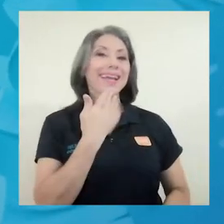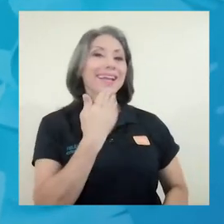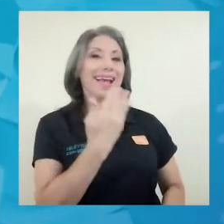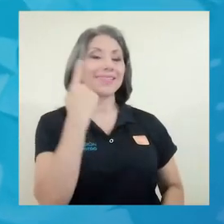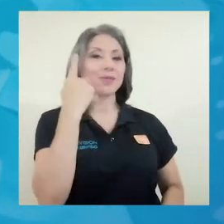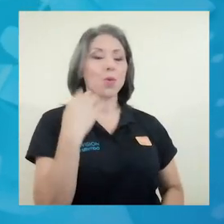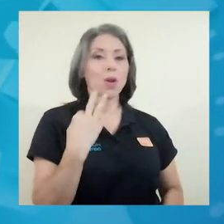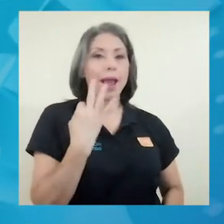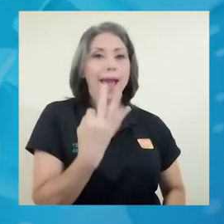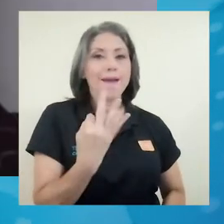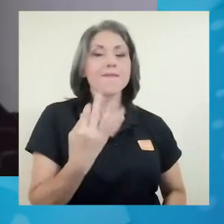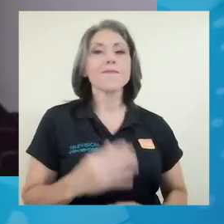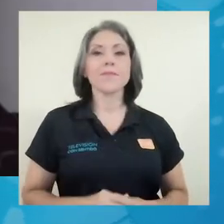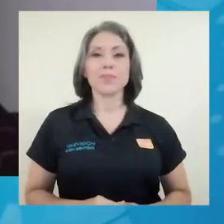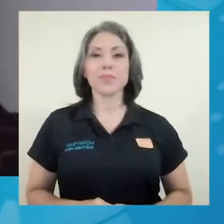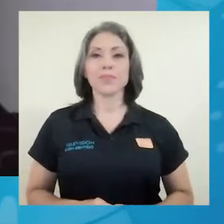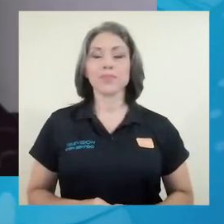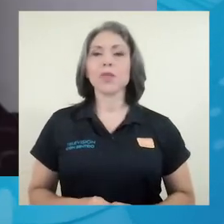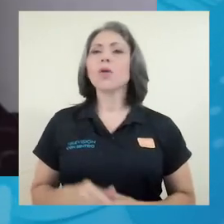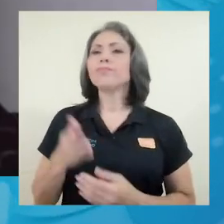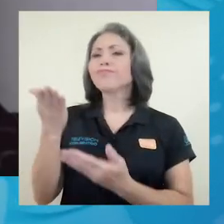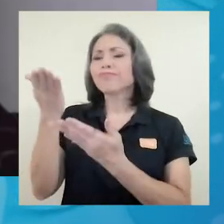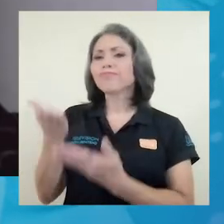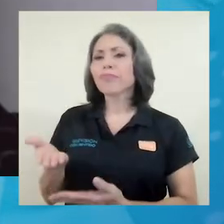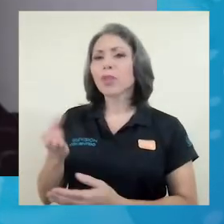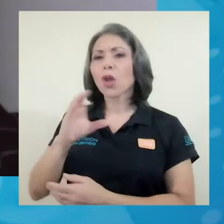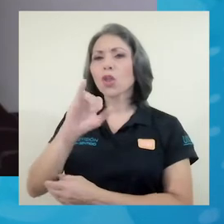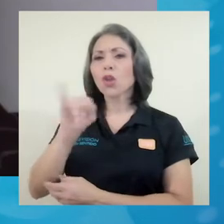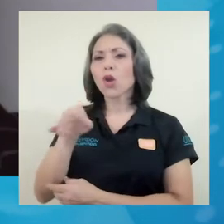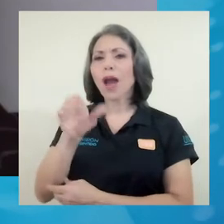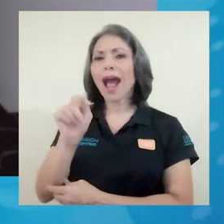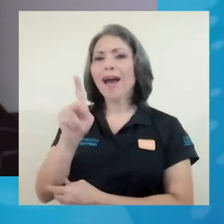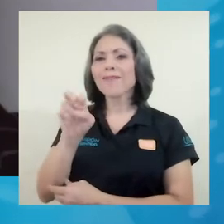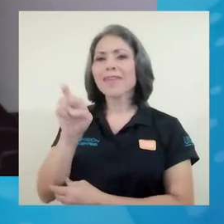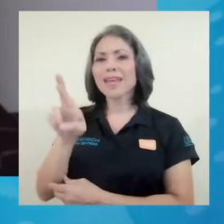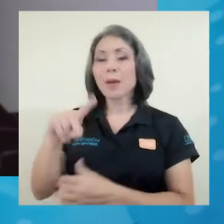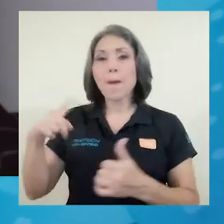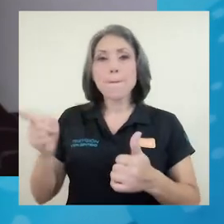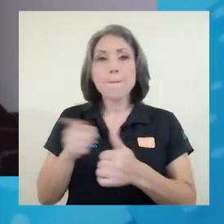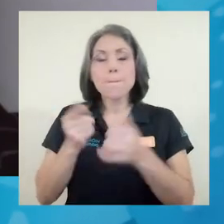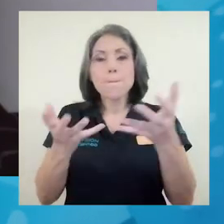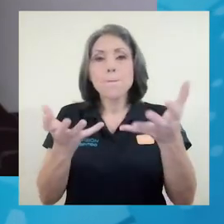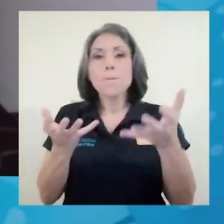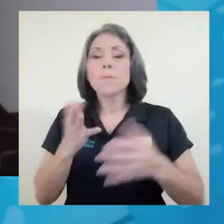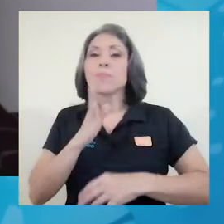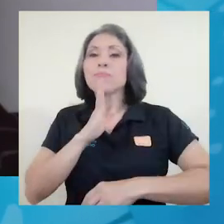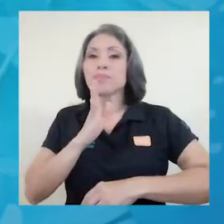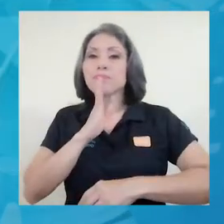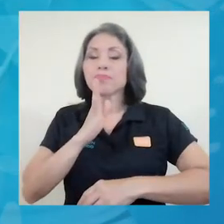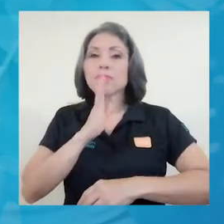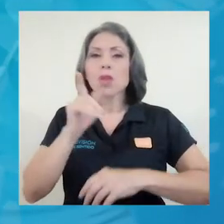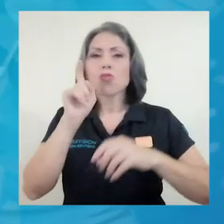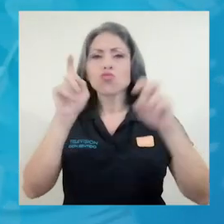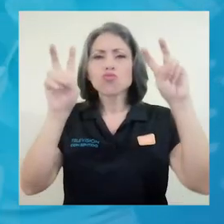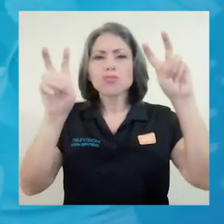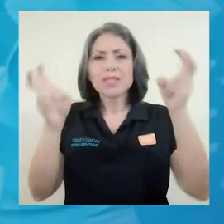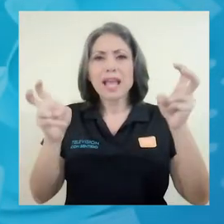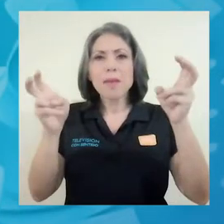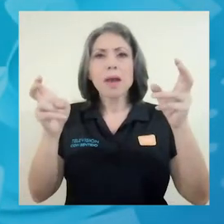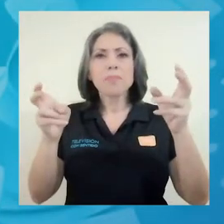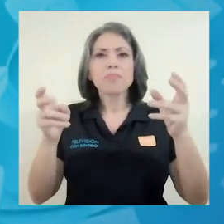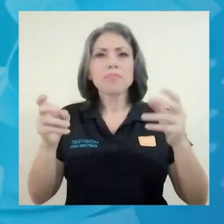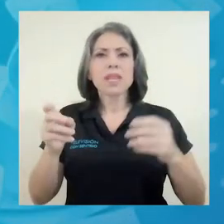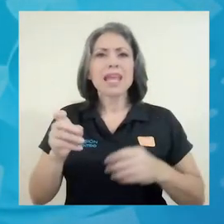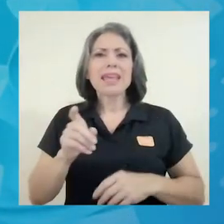por la invitación don javier bueno en primera instancia queremos hablar de un tema en el cual se aborda un